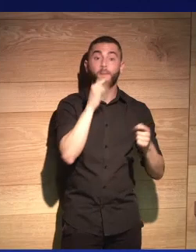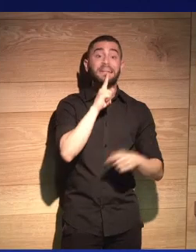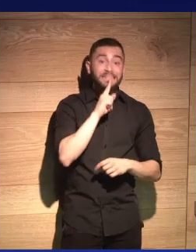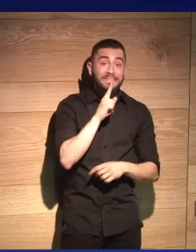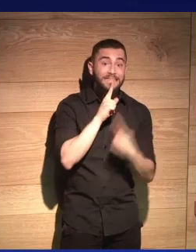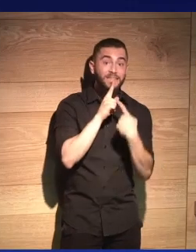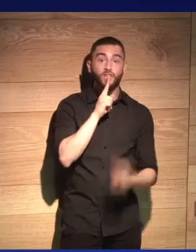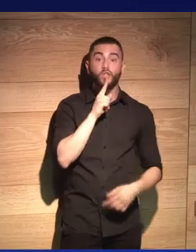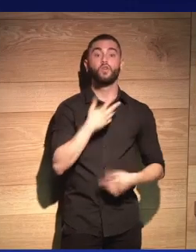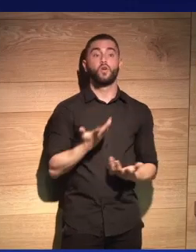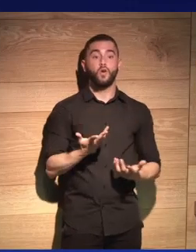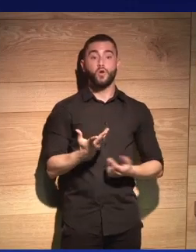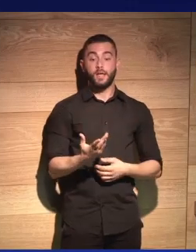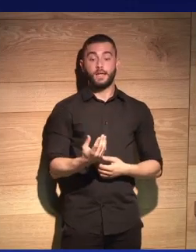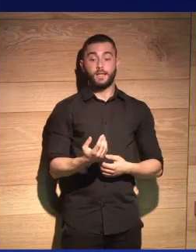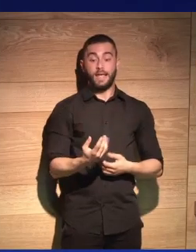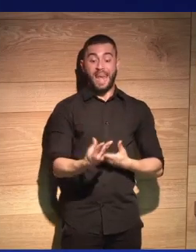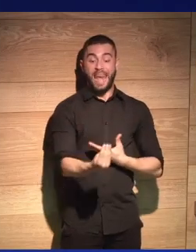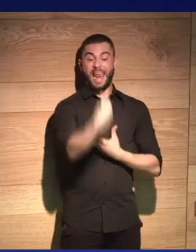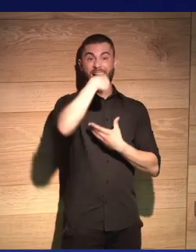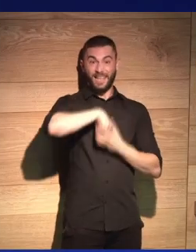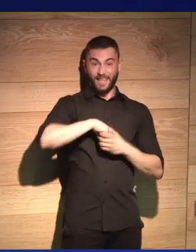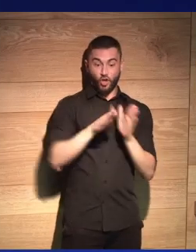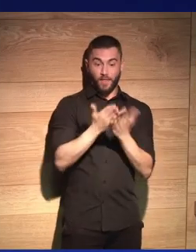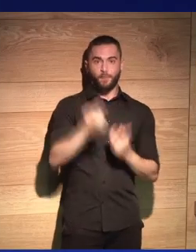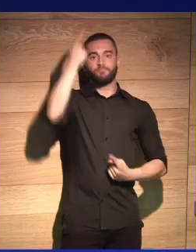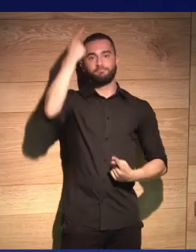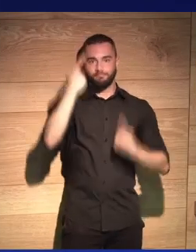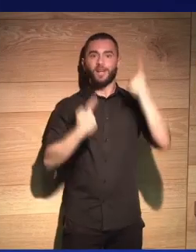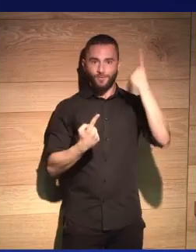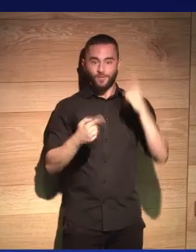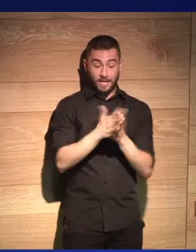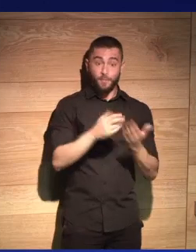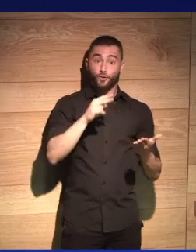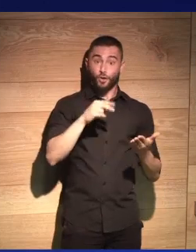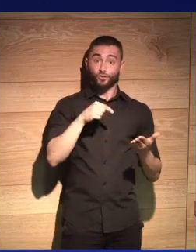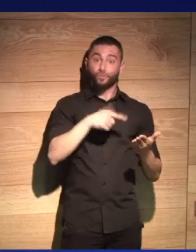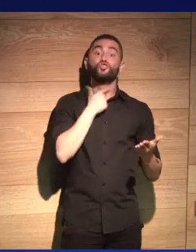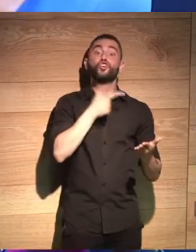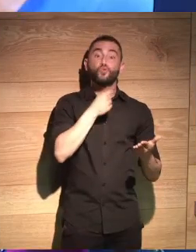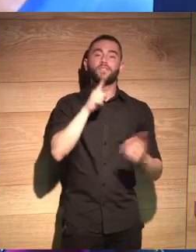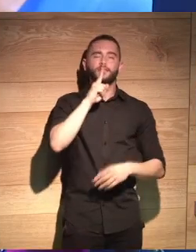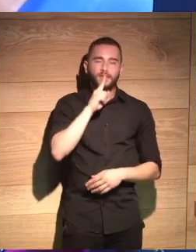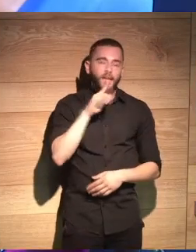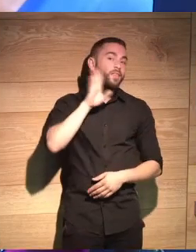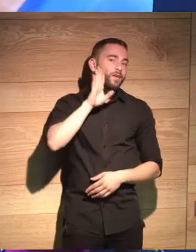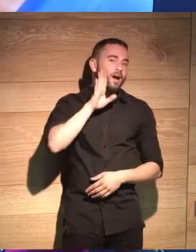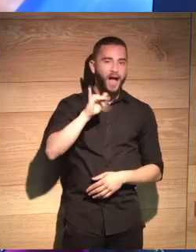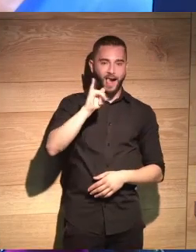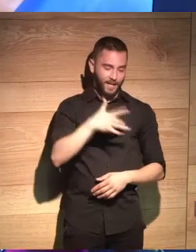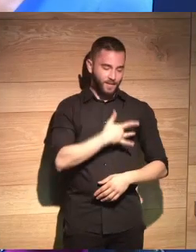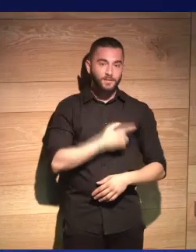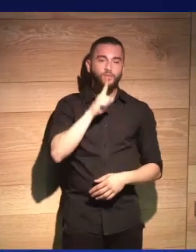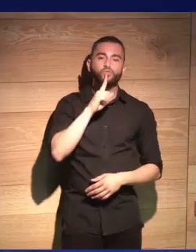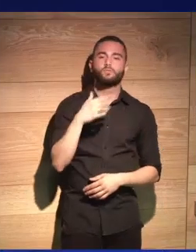es lo que está al interior de ciertos libros, ¿no? Creo que los libros que nos gustan tienen ese silencio en su